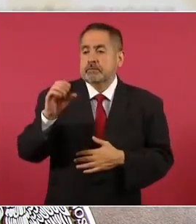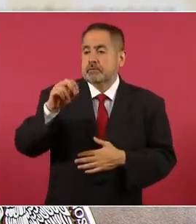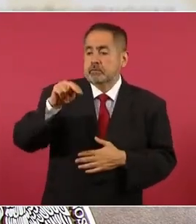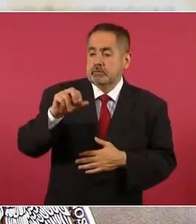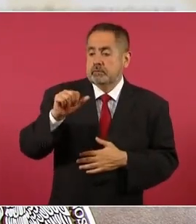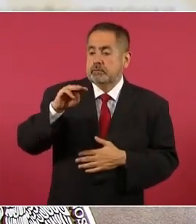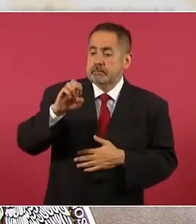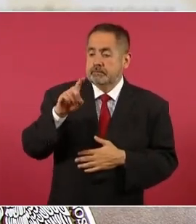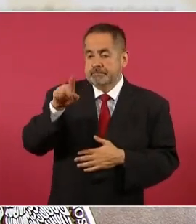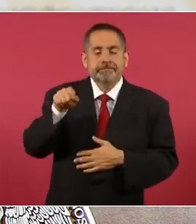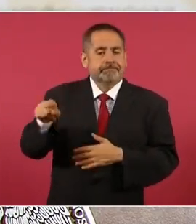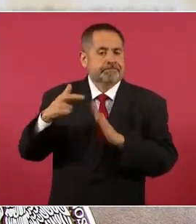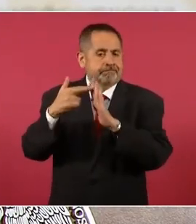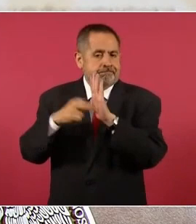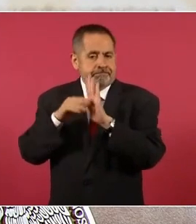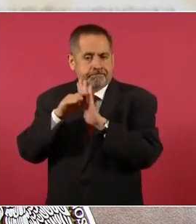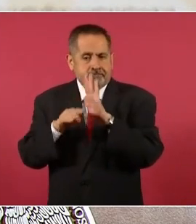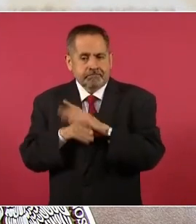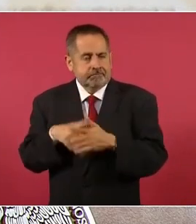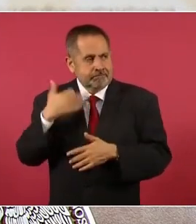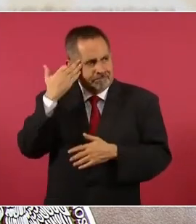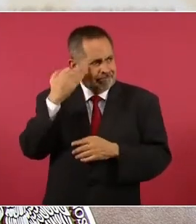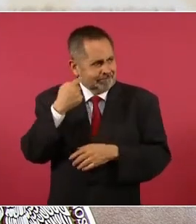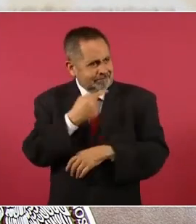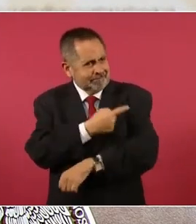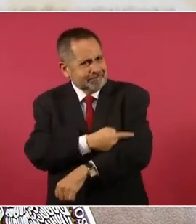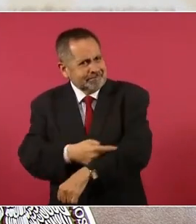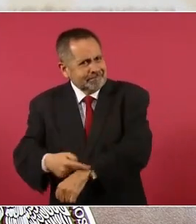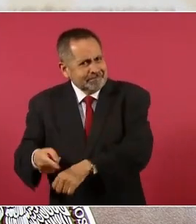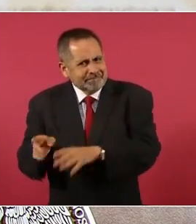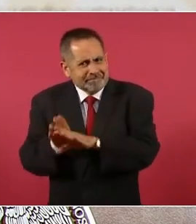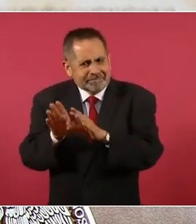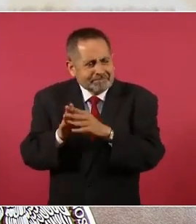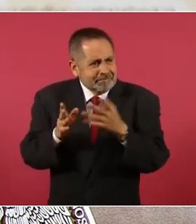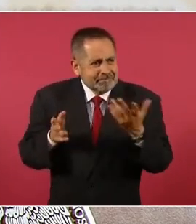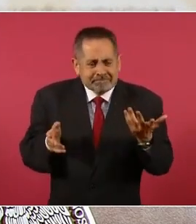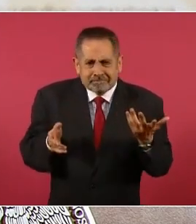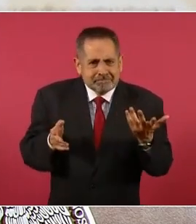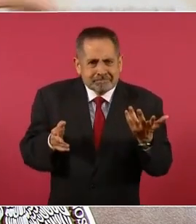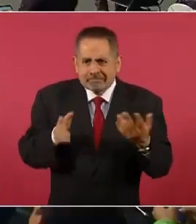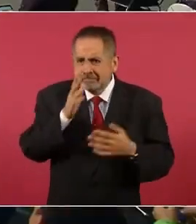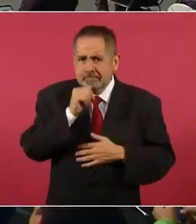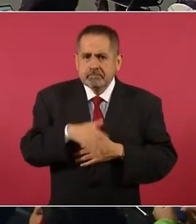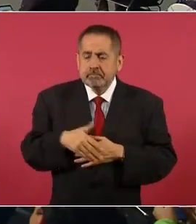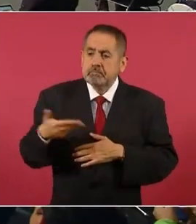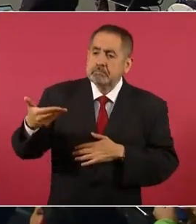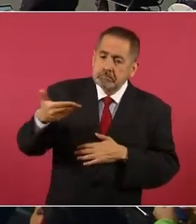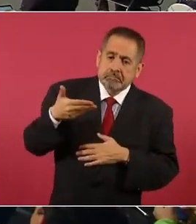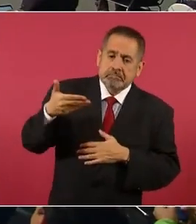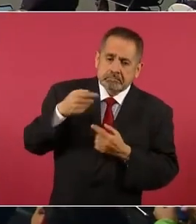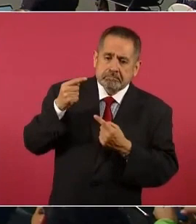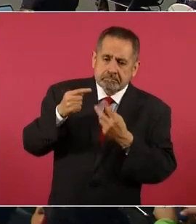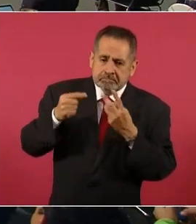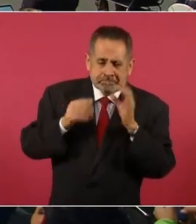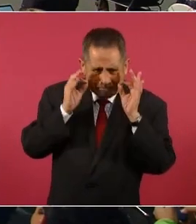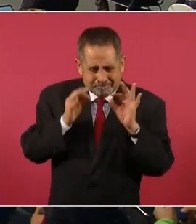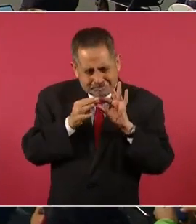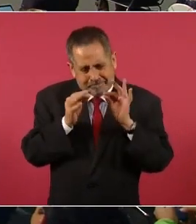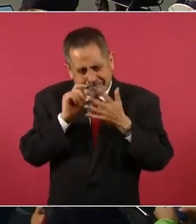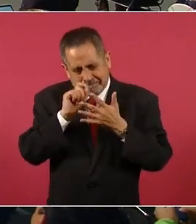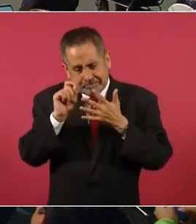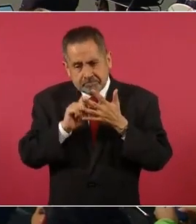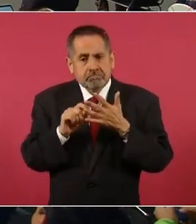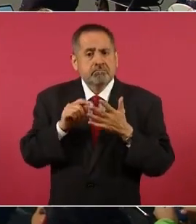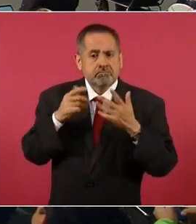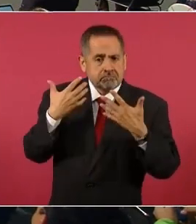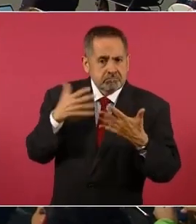Mejora Regulatoria, un tiempo inusualmente largo del proceso de consulta, nos han pedido una serie de especificaciones,